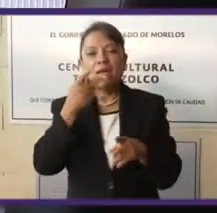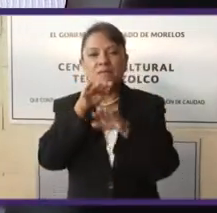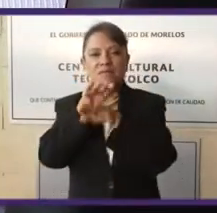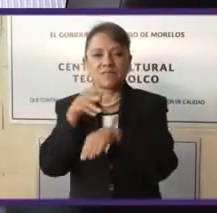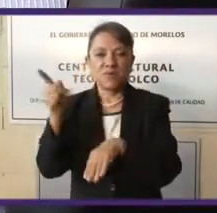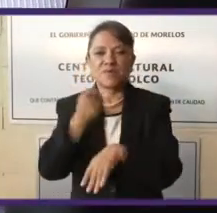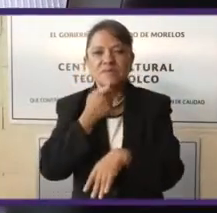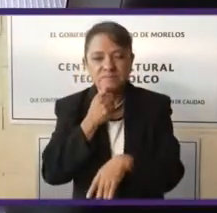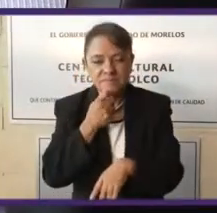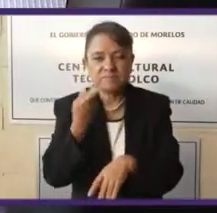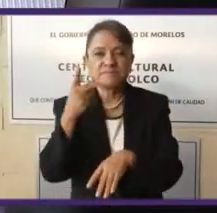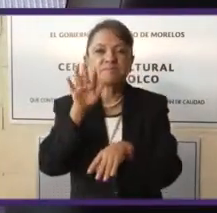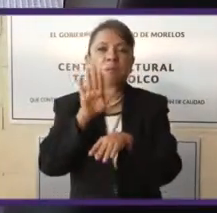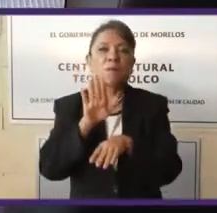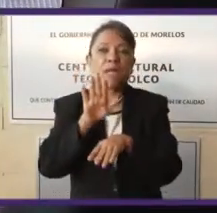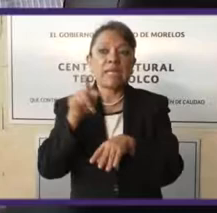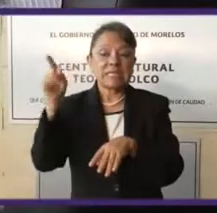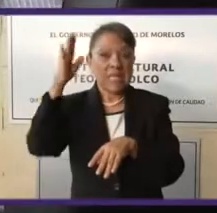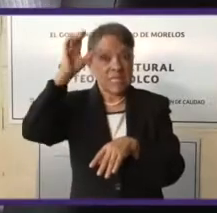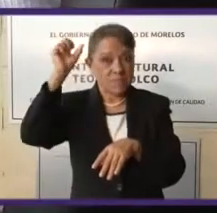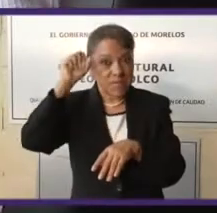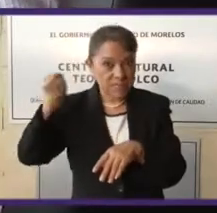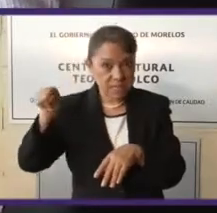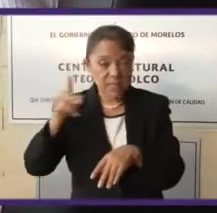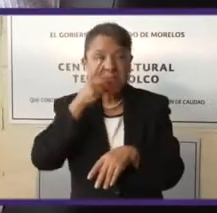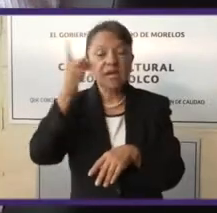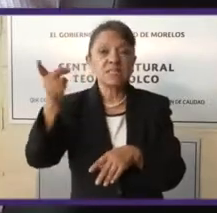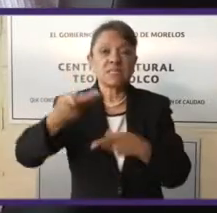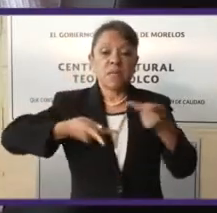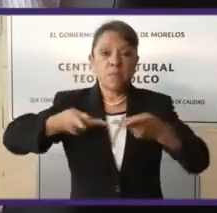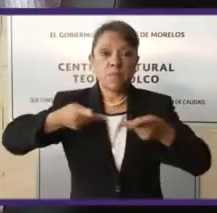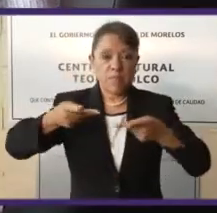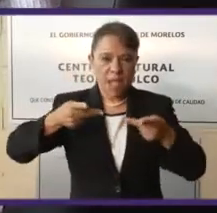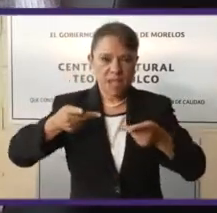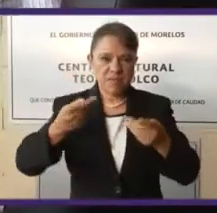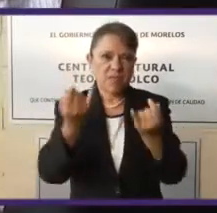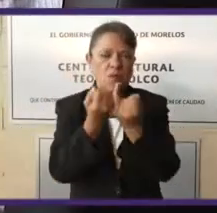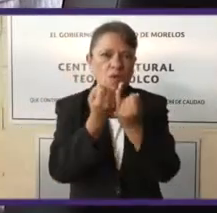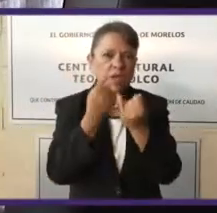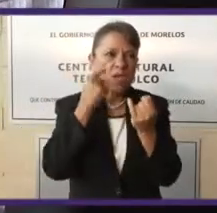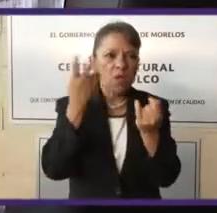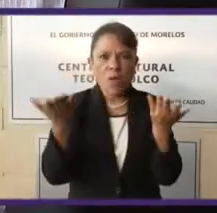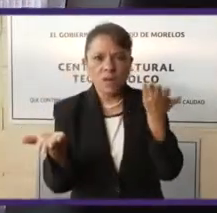Y en esa perspectiva, por supuesto, sí plantearse en términos prácticos y pragmáticos que este